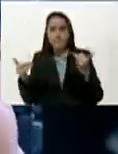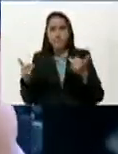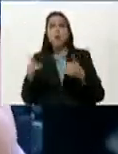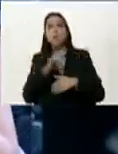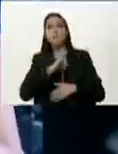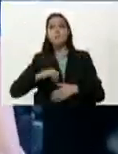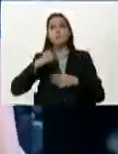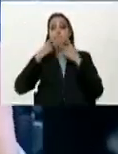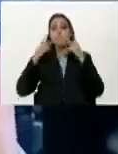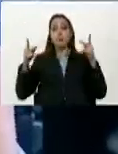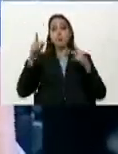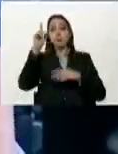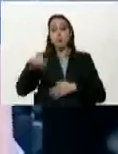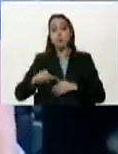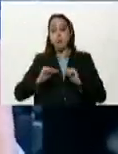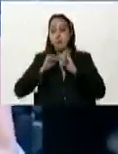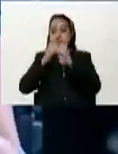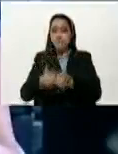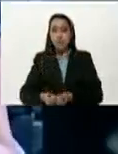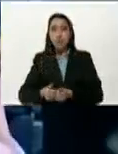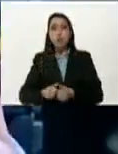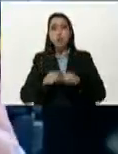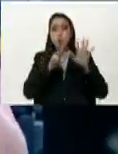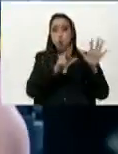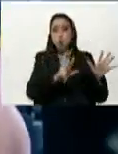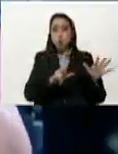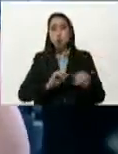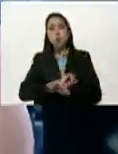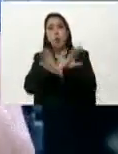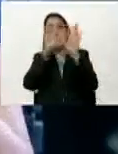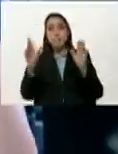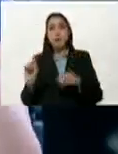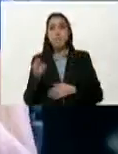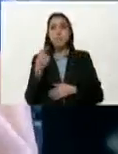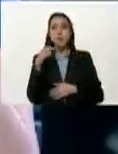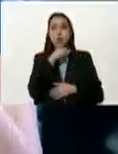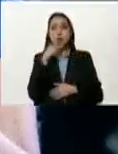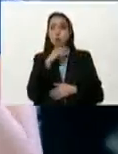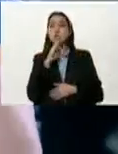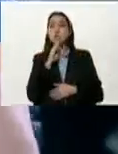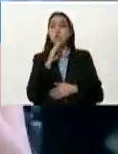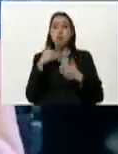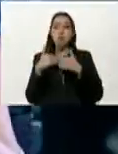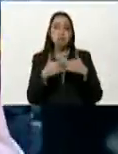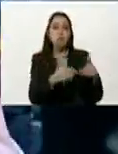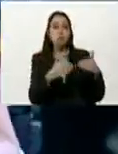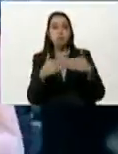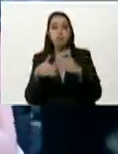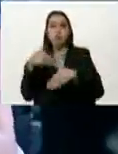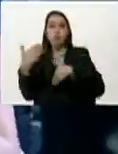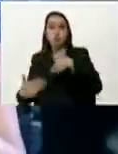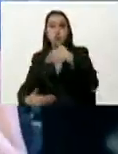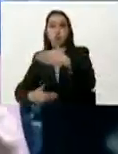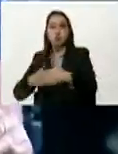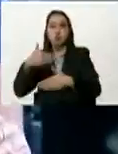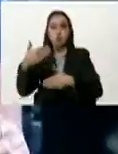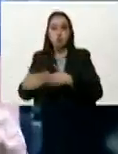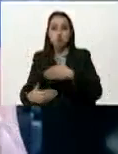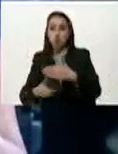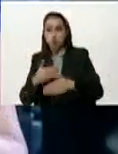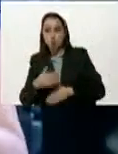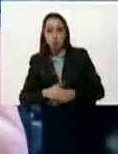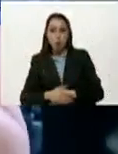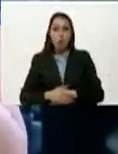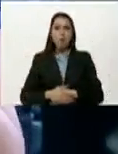y a partir de las 8 de la mañana del primero de octubre ya los bancos se fueron incorporando progresivamente sin ninguna